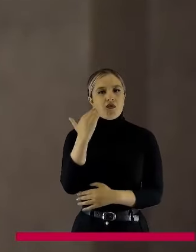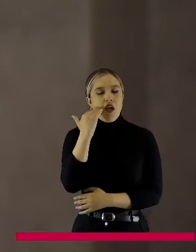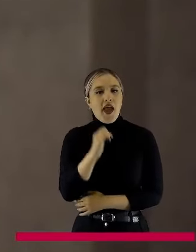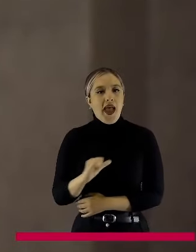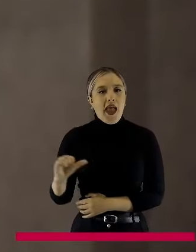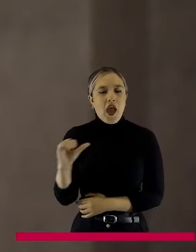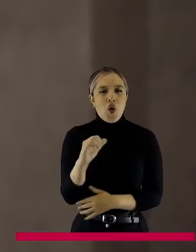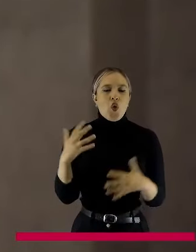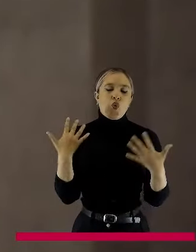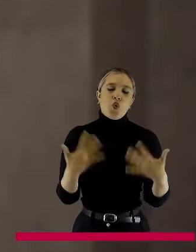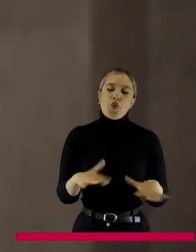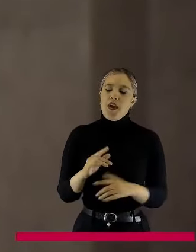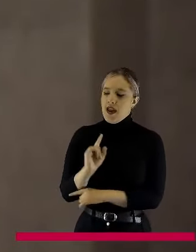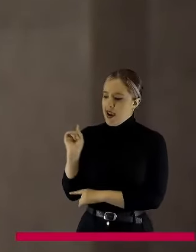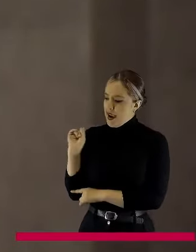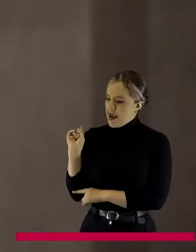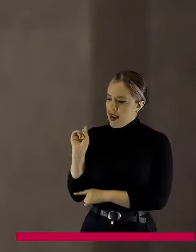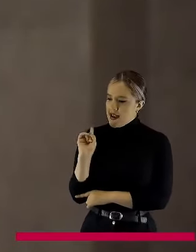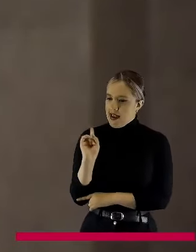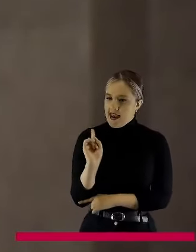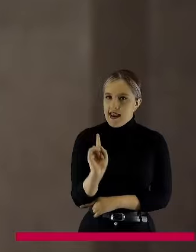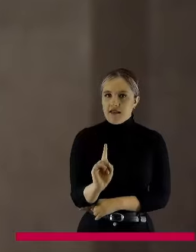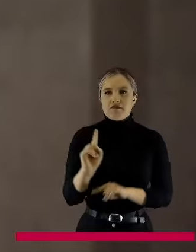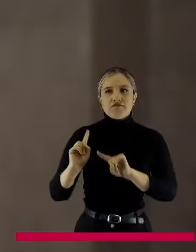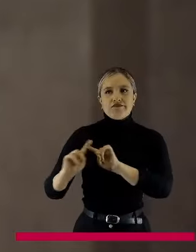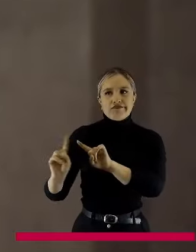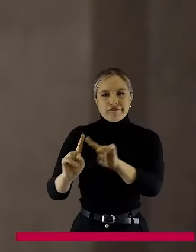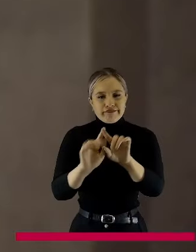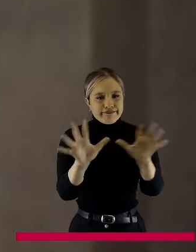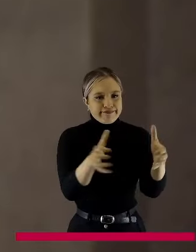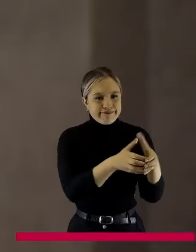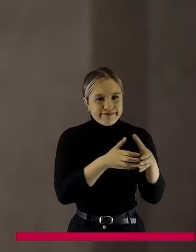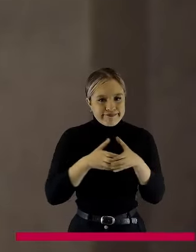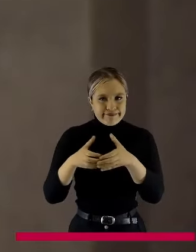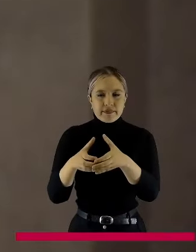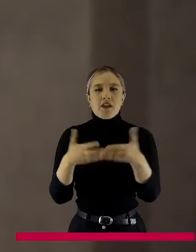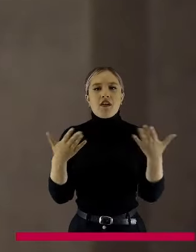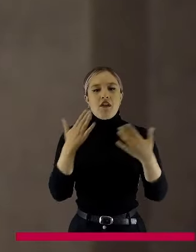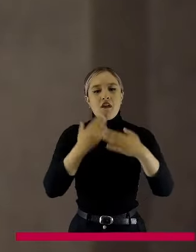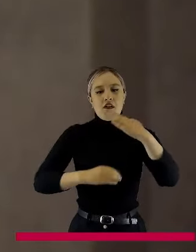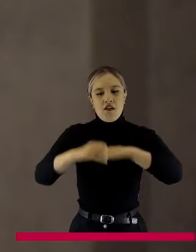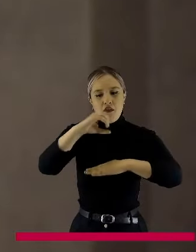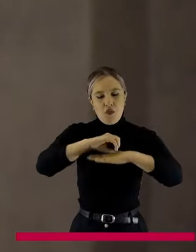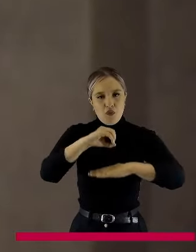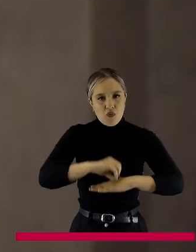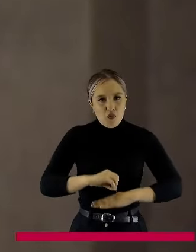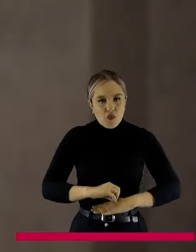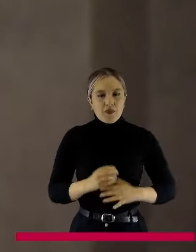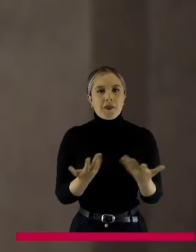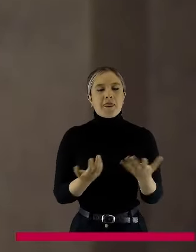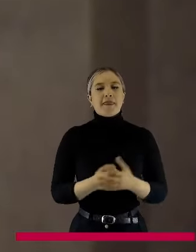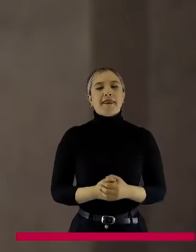por muchos años, desde las distintas plataformas de organizaciones de